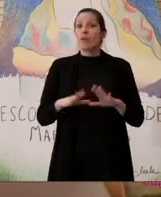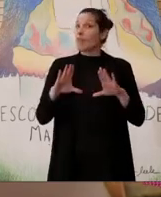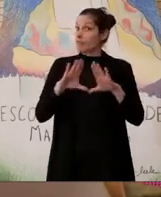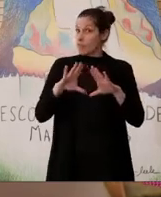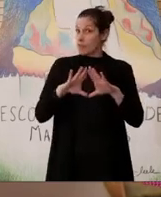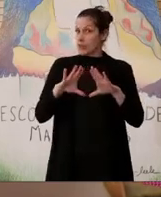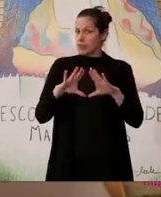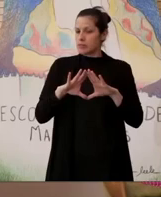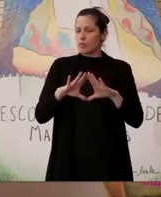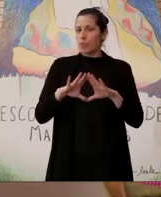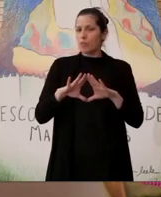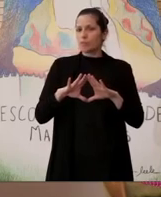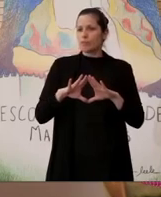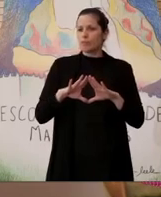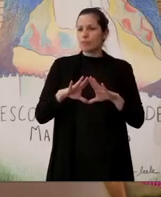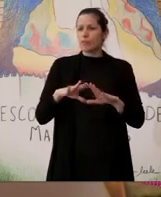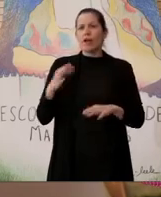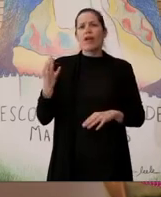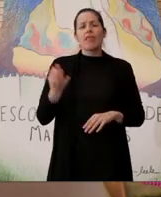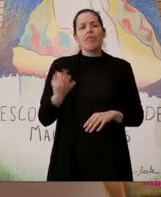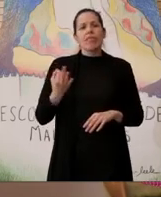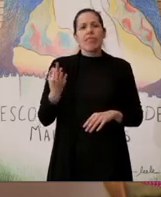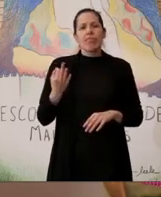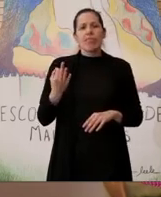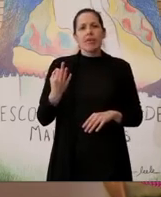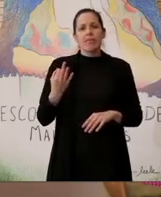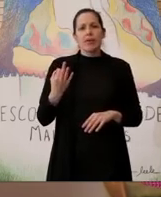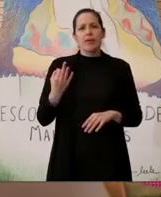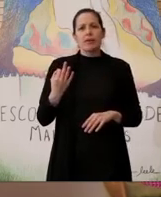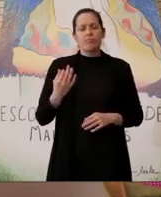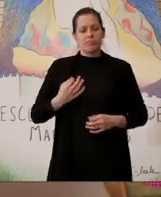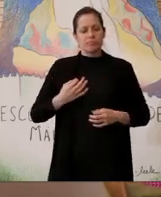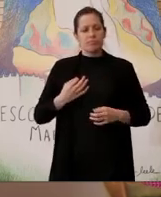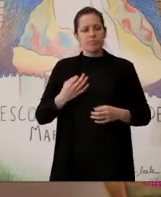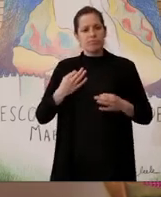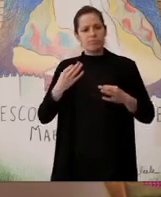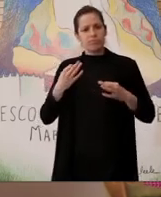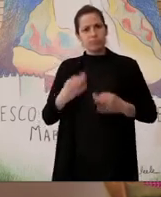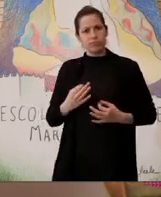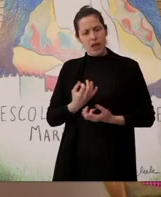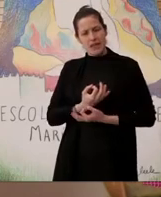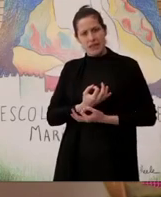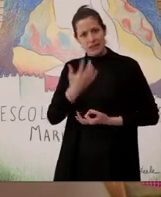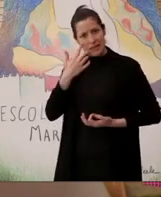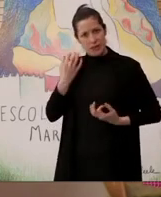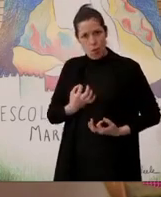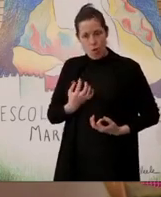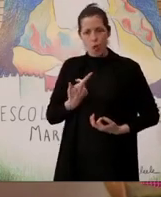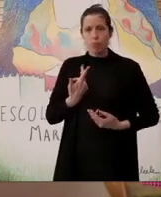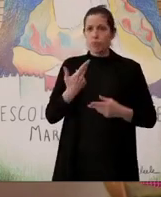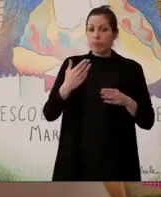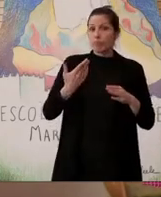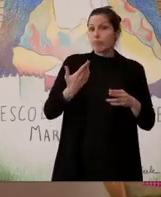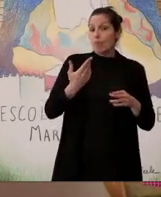tener una mayor firmeza para entender que fue hacer política y para que las mujeres estemos en política